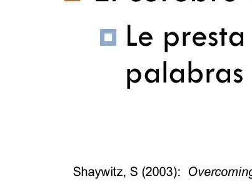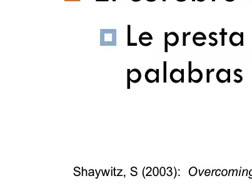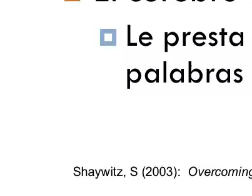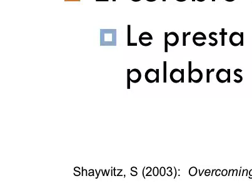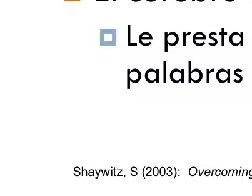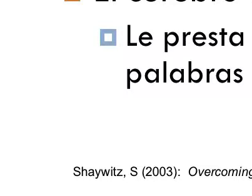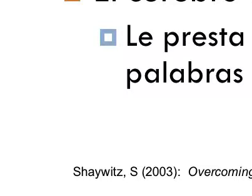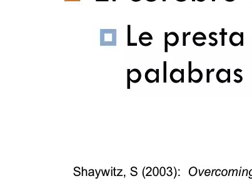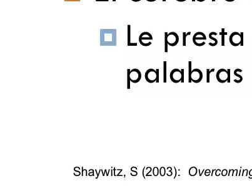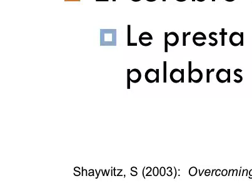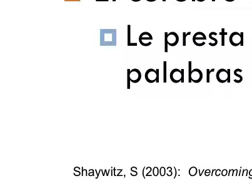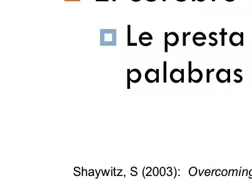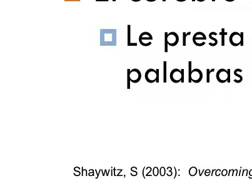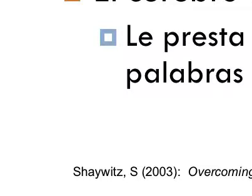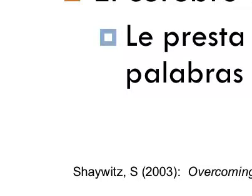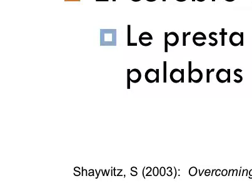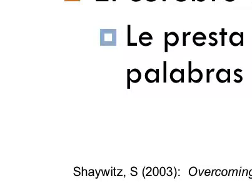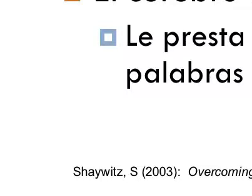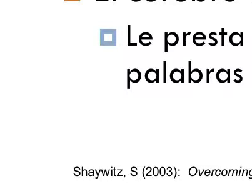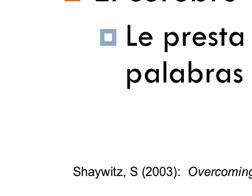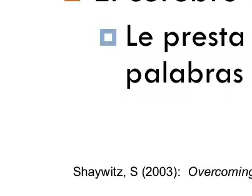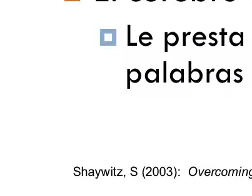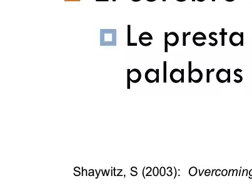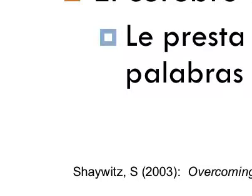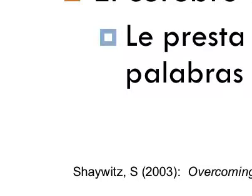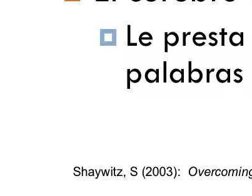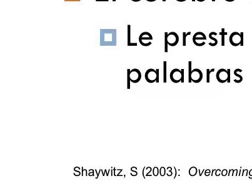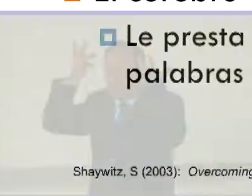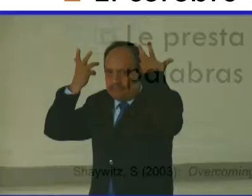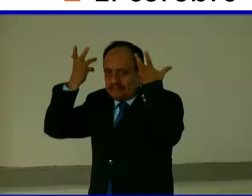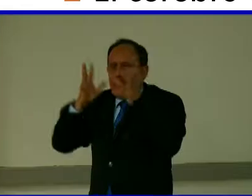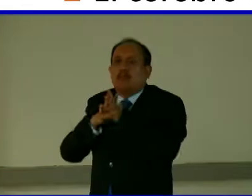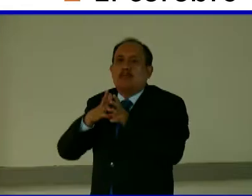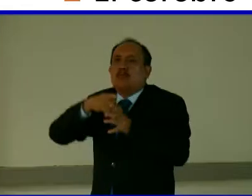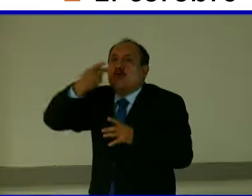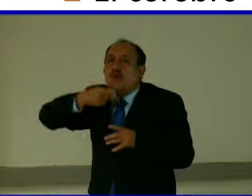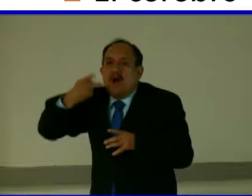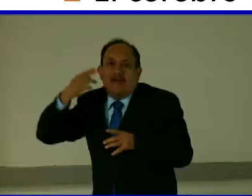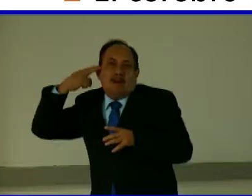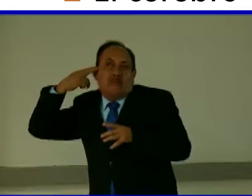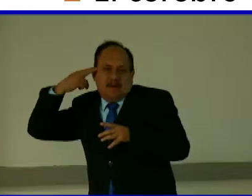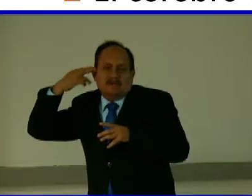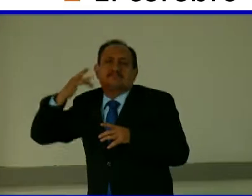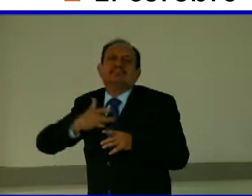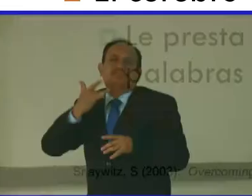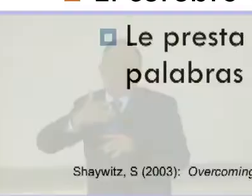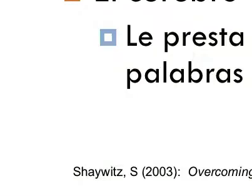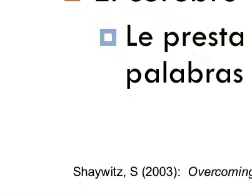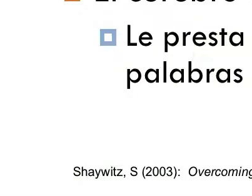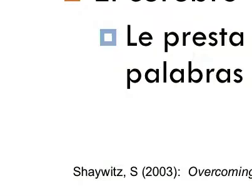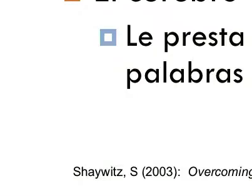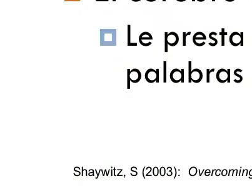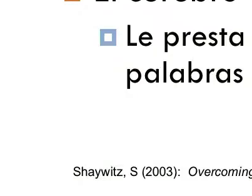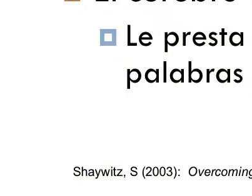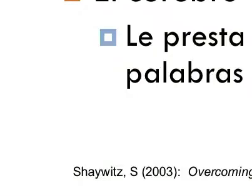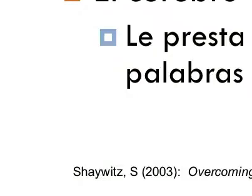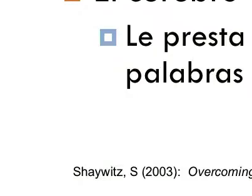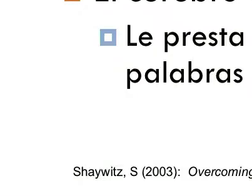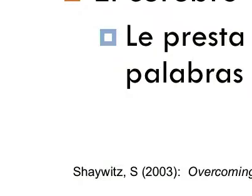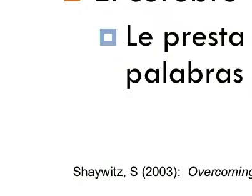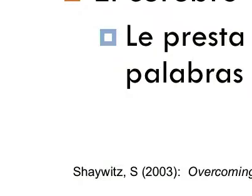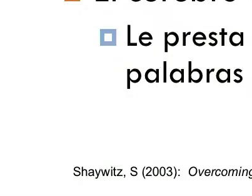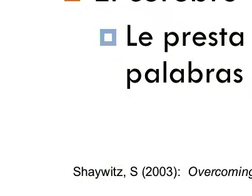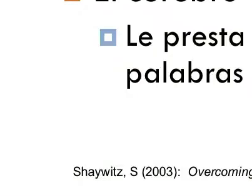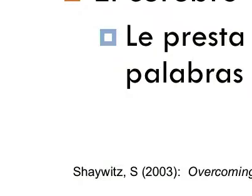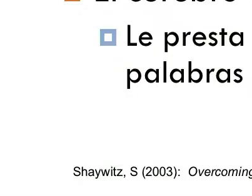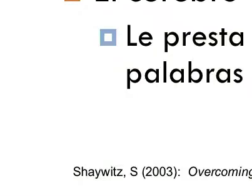el ruido y el habla es porque cuando uno habla, las palabras tienen sentido y las palabras están